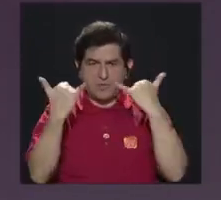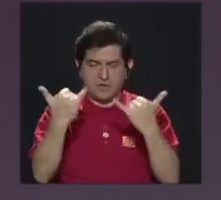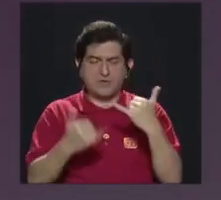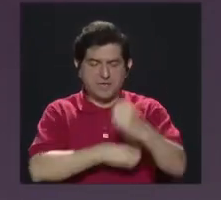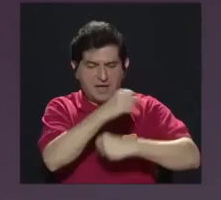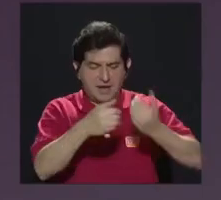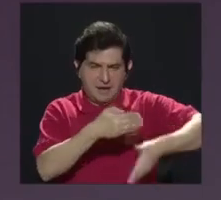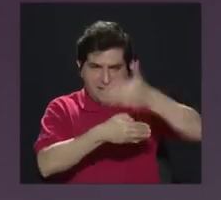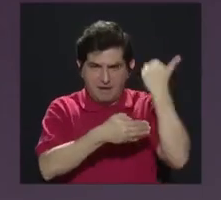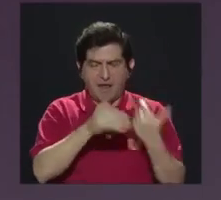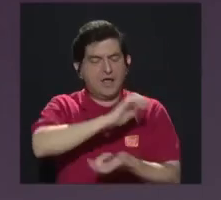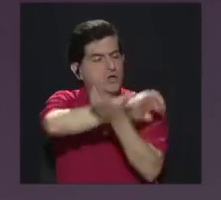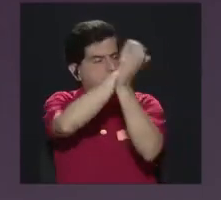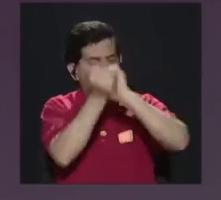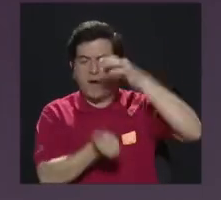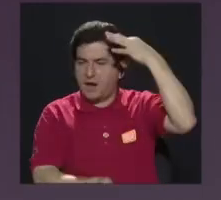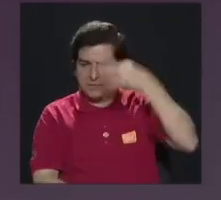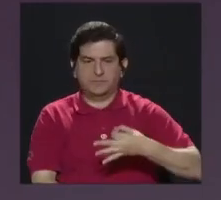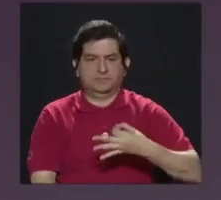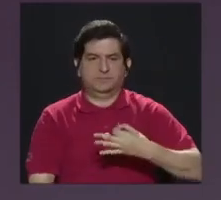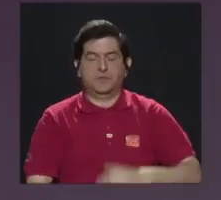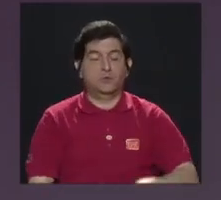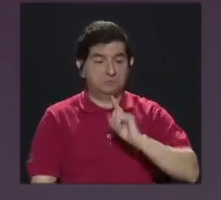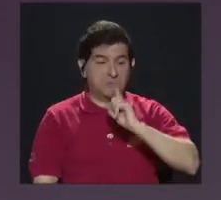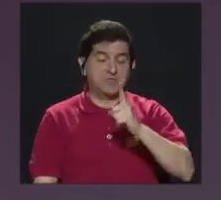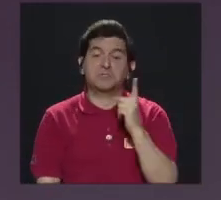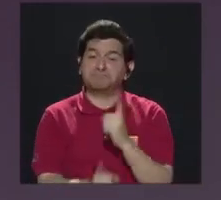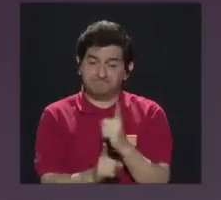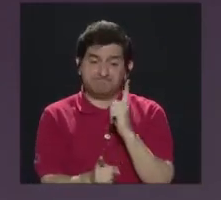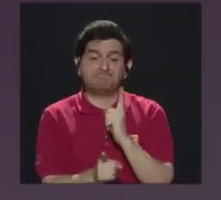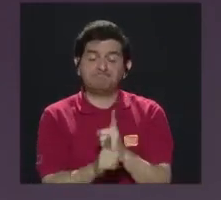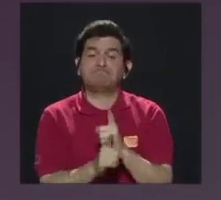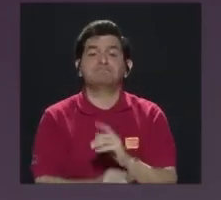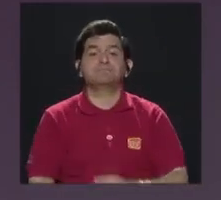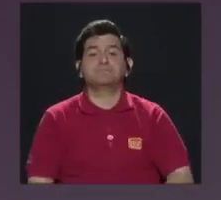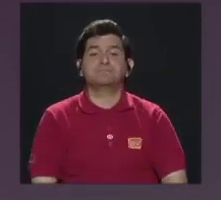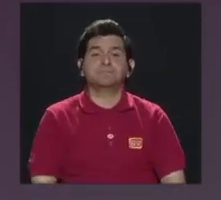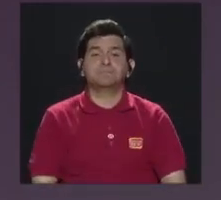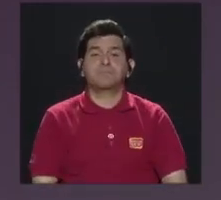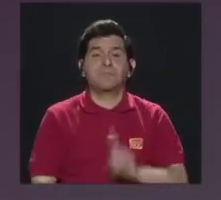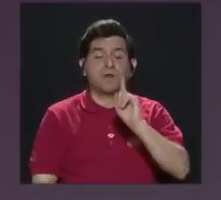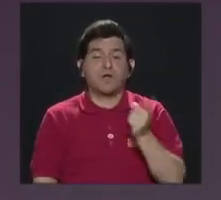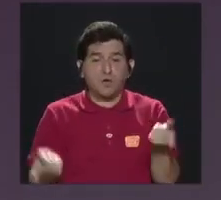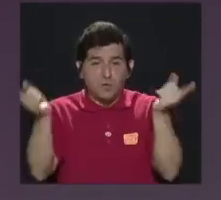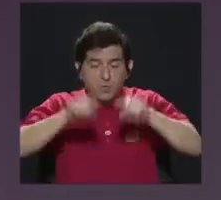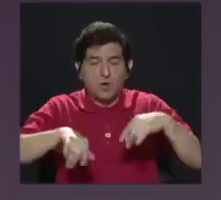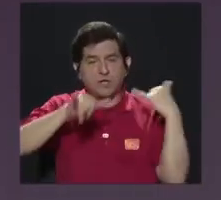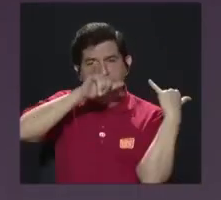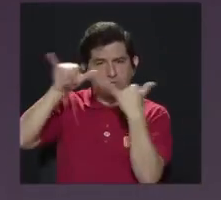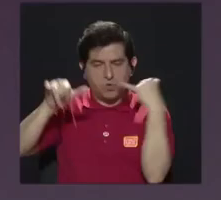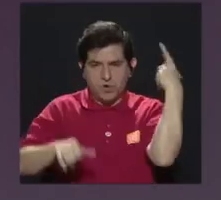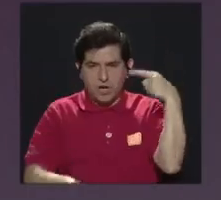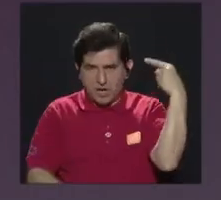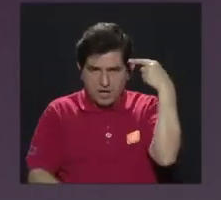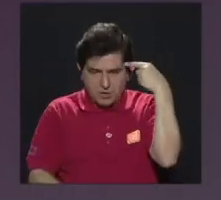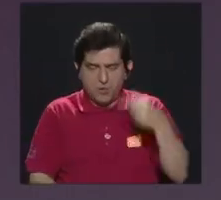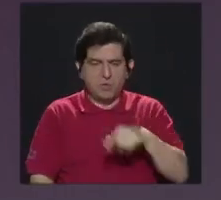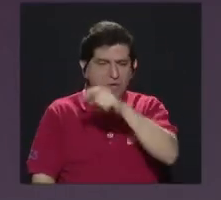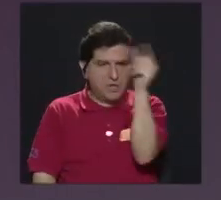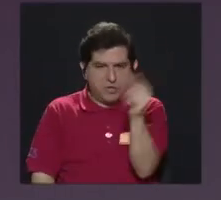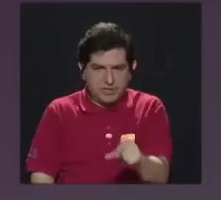el año pasado cambió su criterio y dijo que efectivamente en un caso donde estaban demandando al Estado italiano,